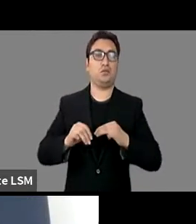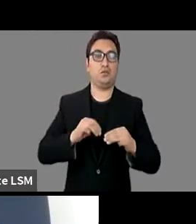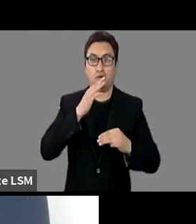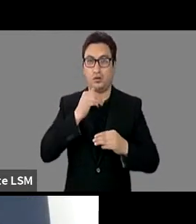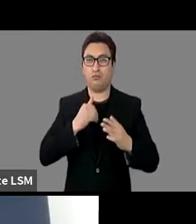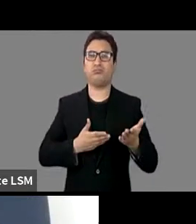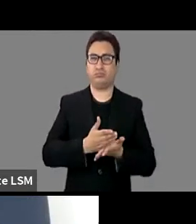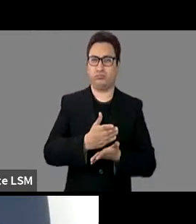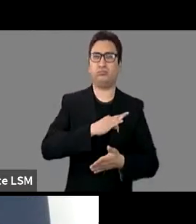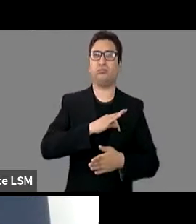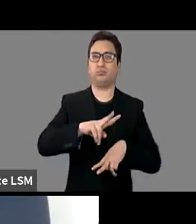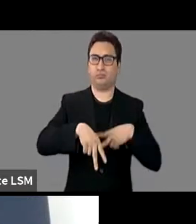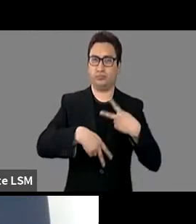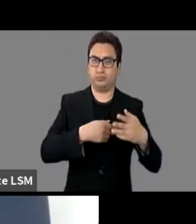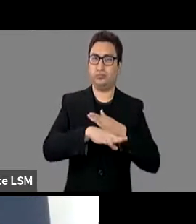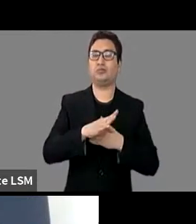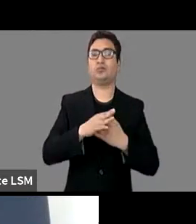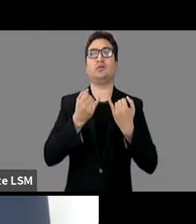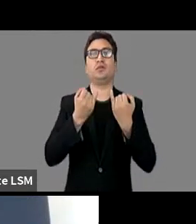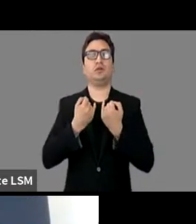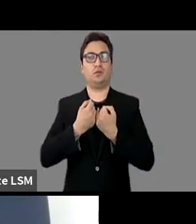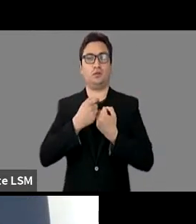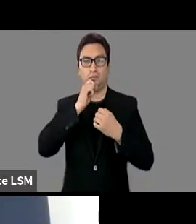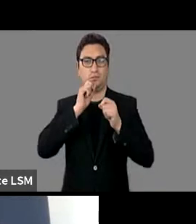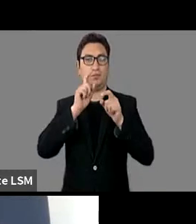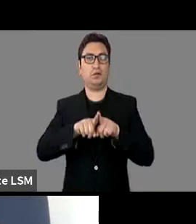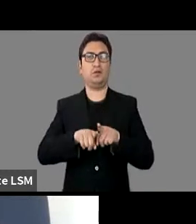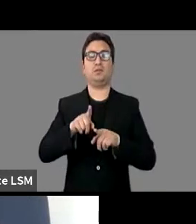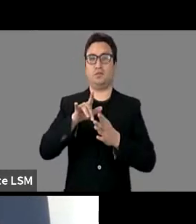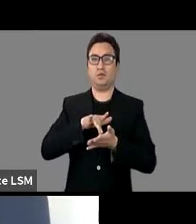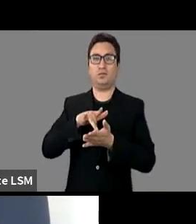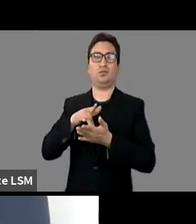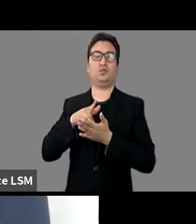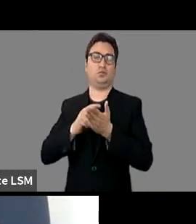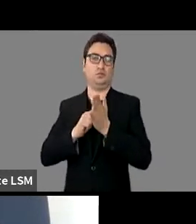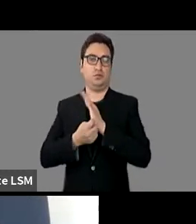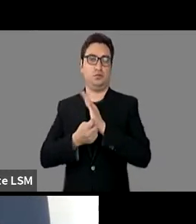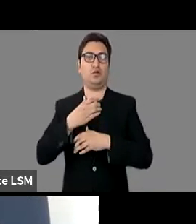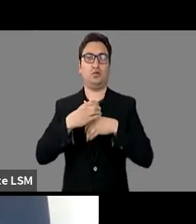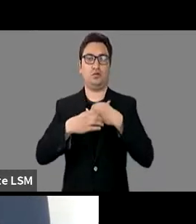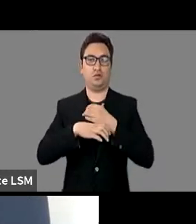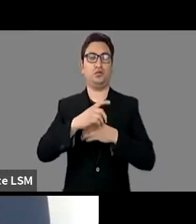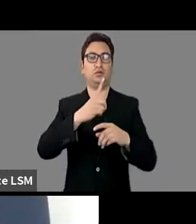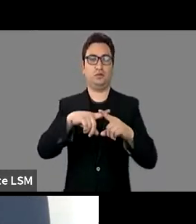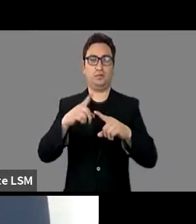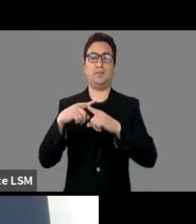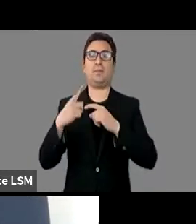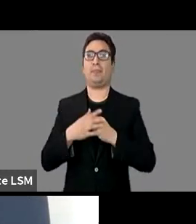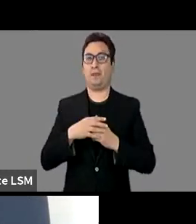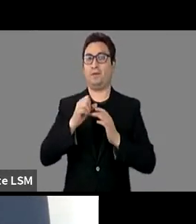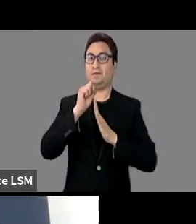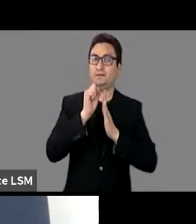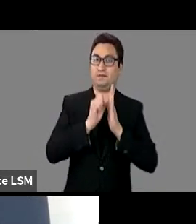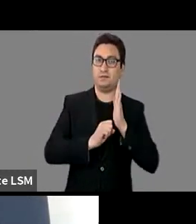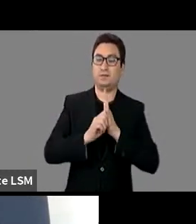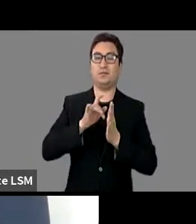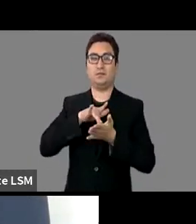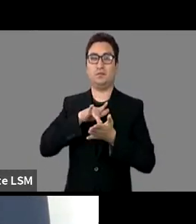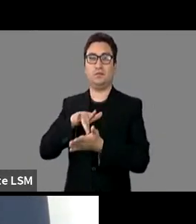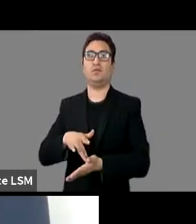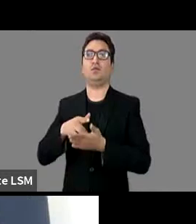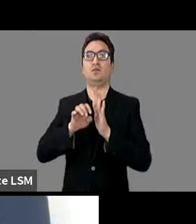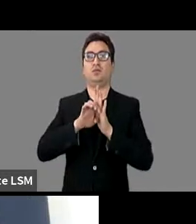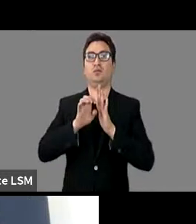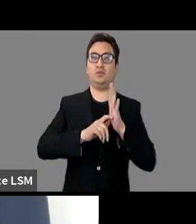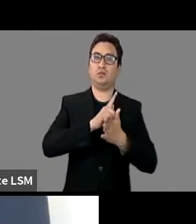que utilicen algún apoyo técnico. El sistema de apoyos, que puede ser legal o social, pero también nos ponen